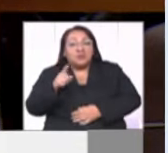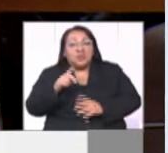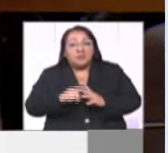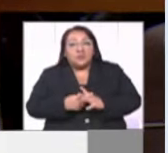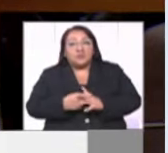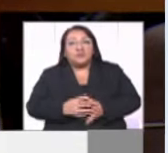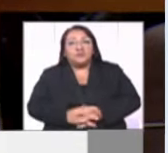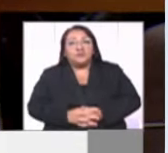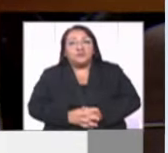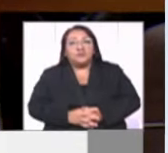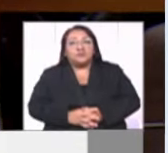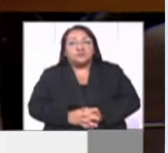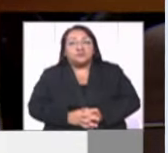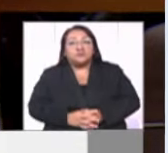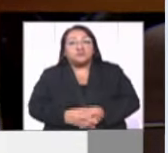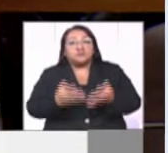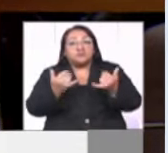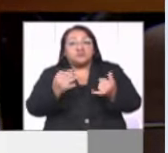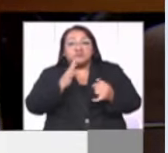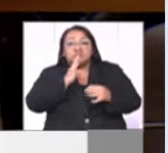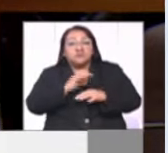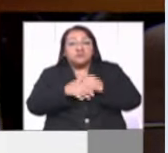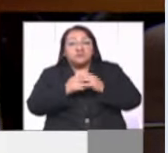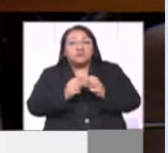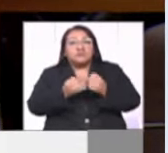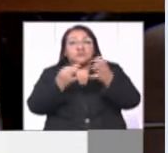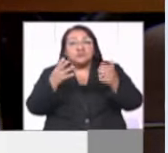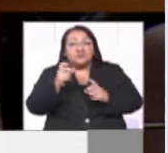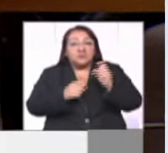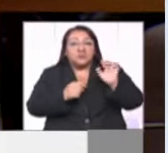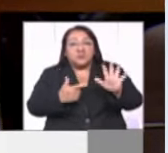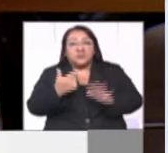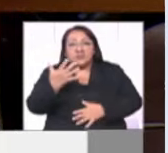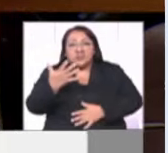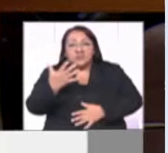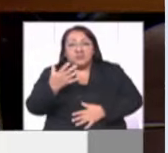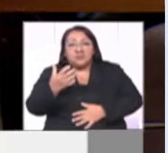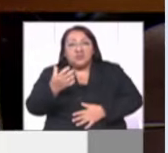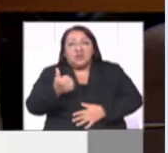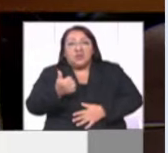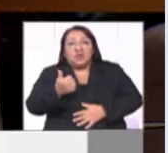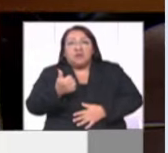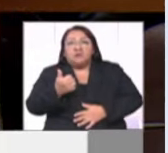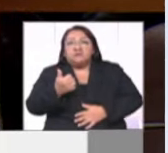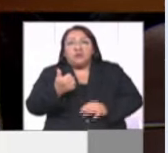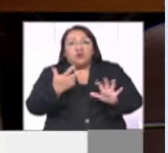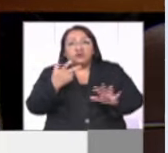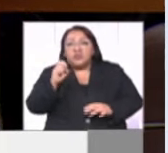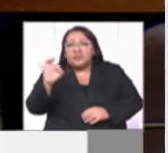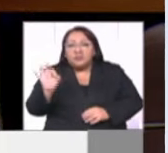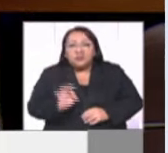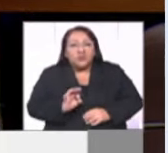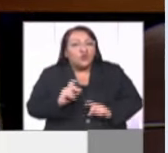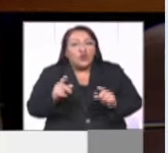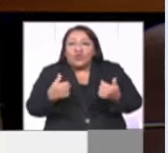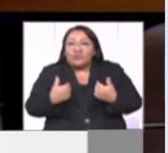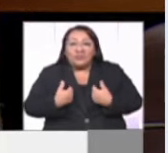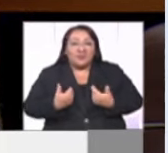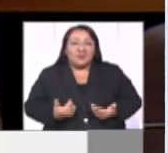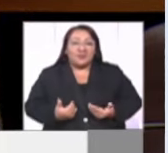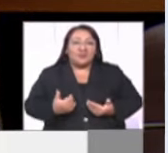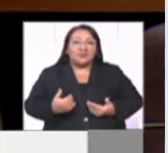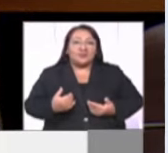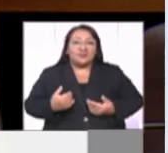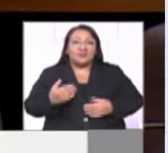inicio. Abarcar primero la gran mayoría de peruanos, que es el 75, entre el 75 y 80%, que no tiene la